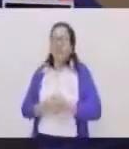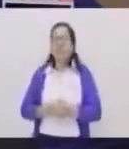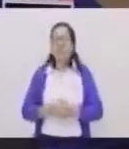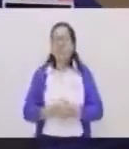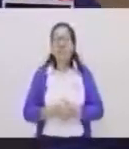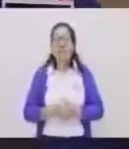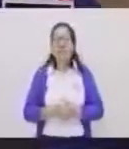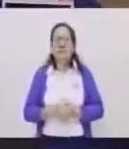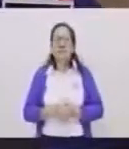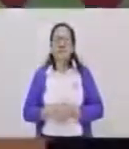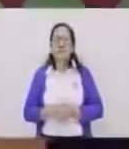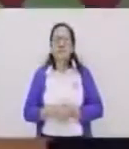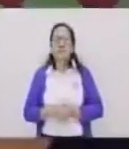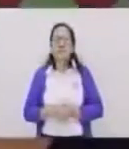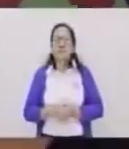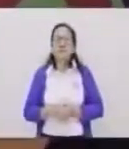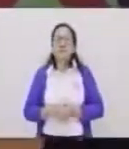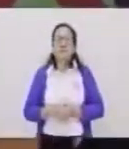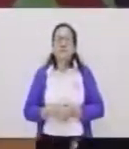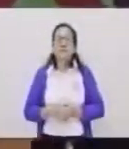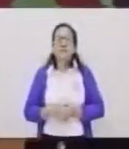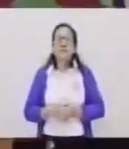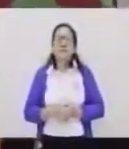pegar de esta manera.